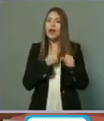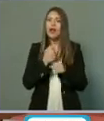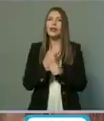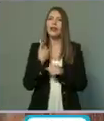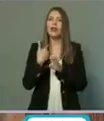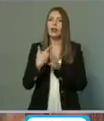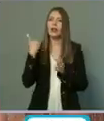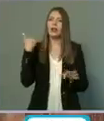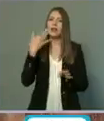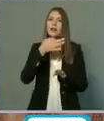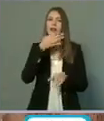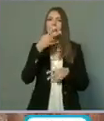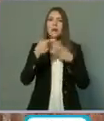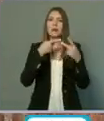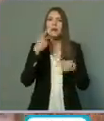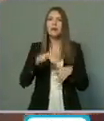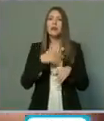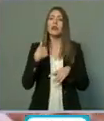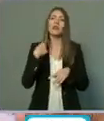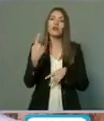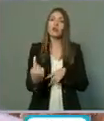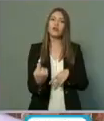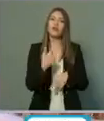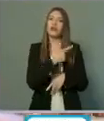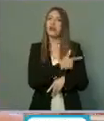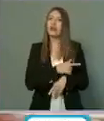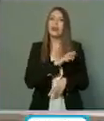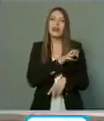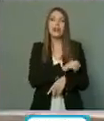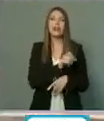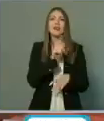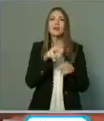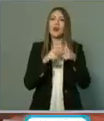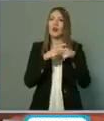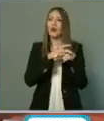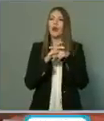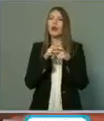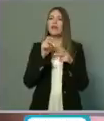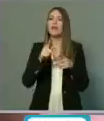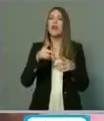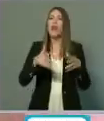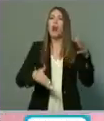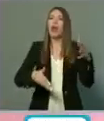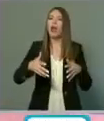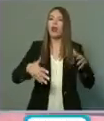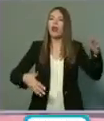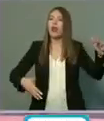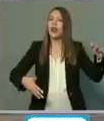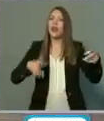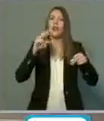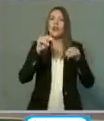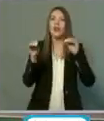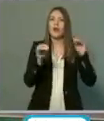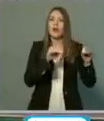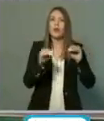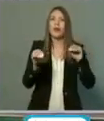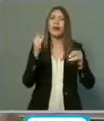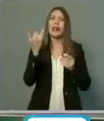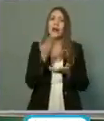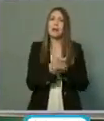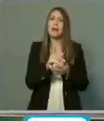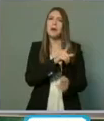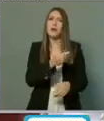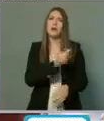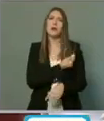porque yo era fan de la lucha cuando era chiquito y tenía mis muñecos que eran así. Sí, que no se movían. Que no se movían, pero además eran súper resistentes.